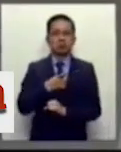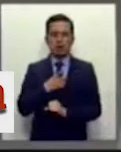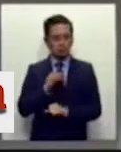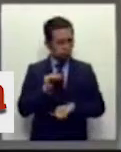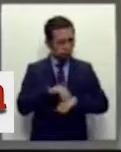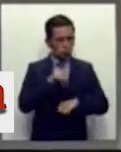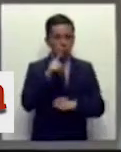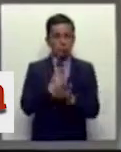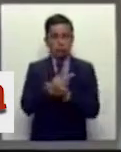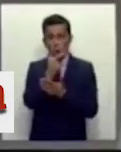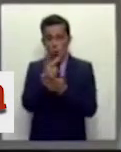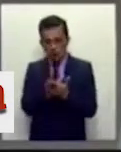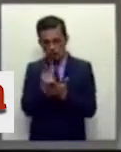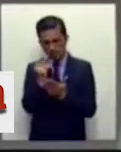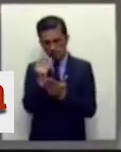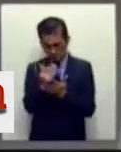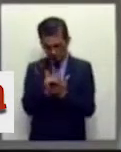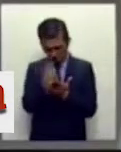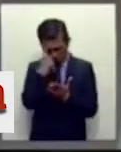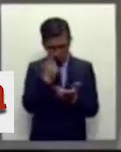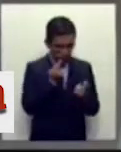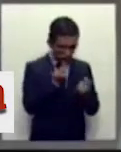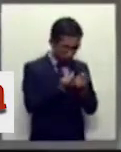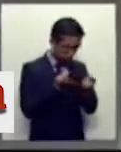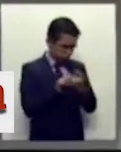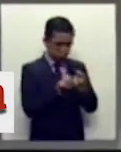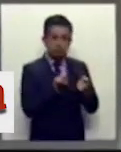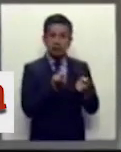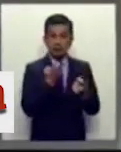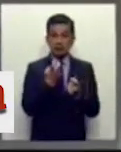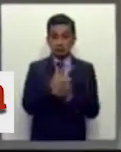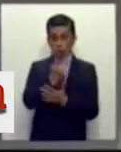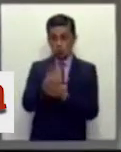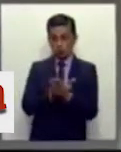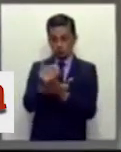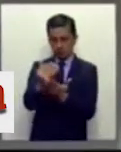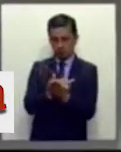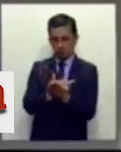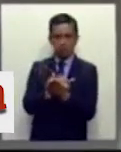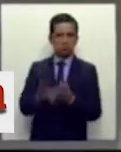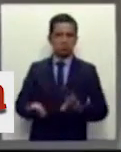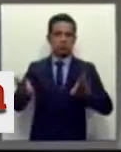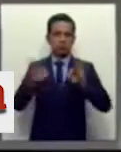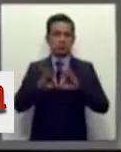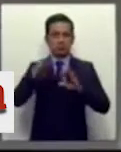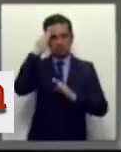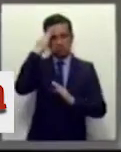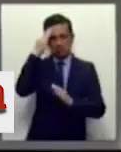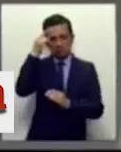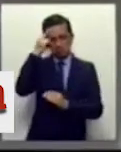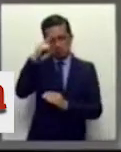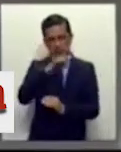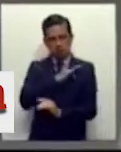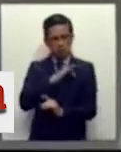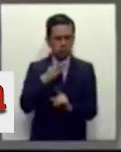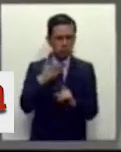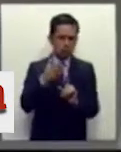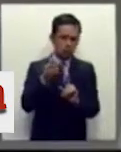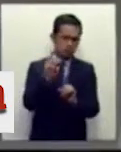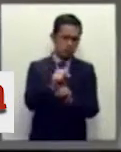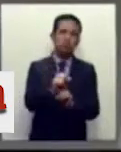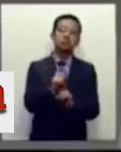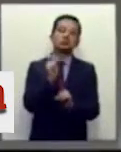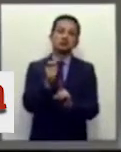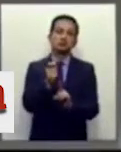manejo, siendo este un documento crucial para lograr los objetivos que persiguen al crear la propia